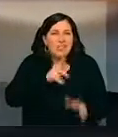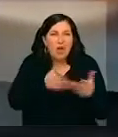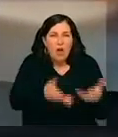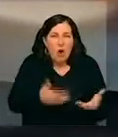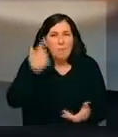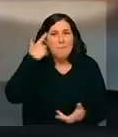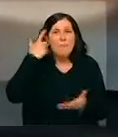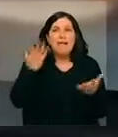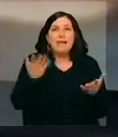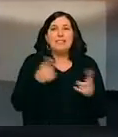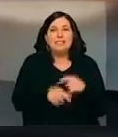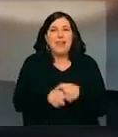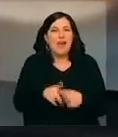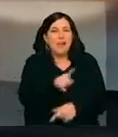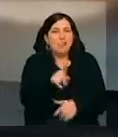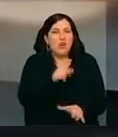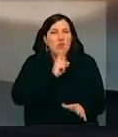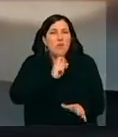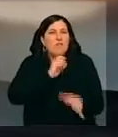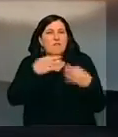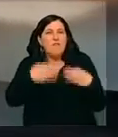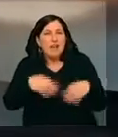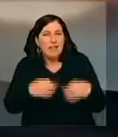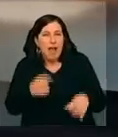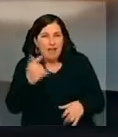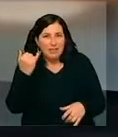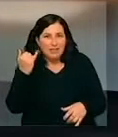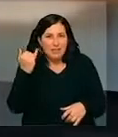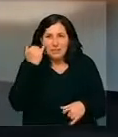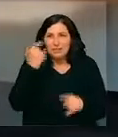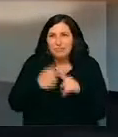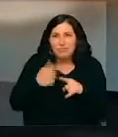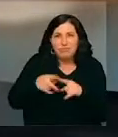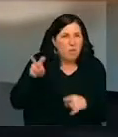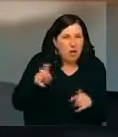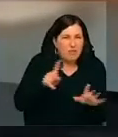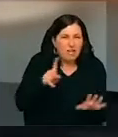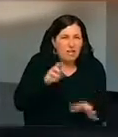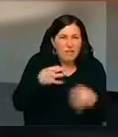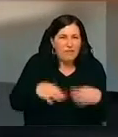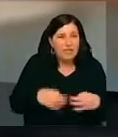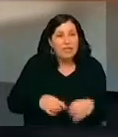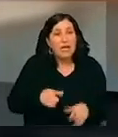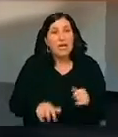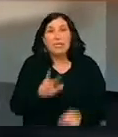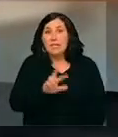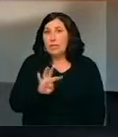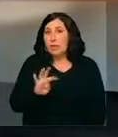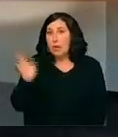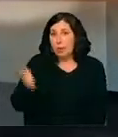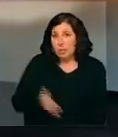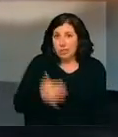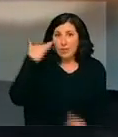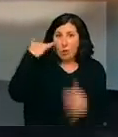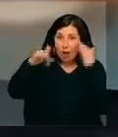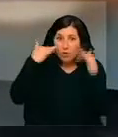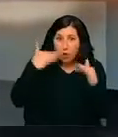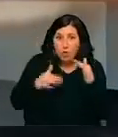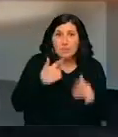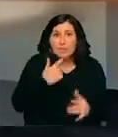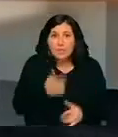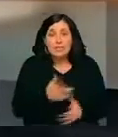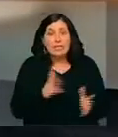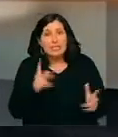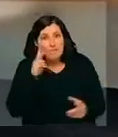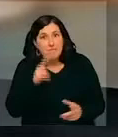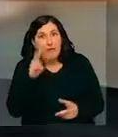interpretación irreal de lo que ven en esos videos. Pero atención, porque el 34% de los adolescentes encuestados y que consumen